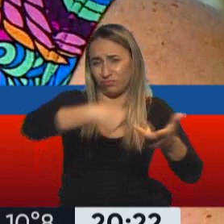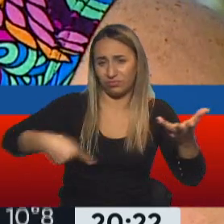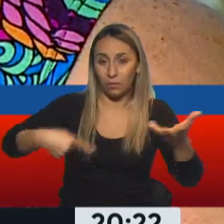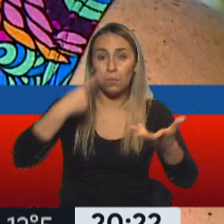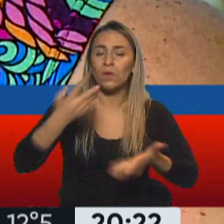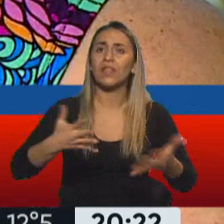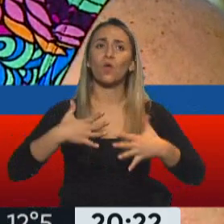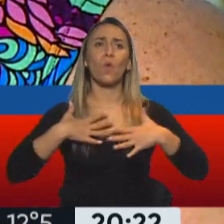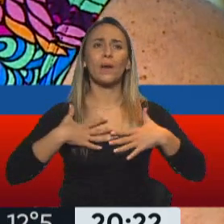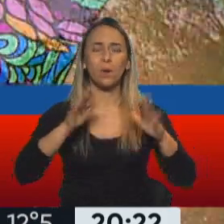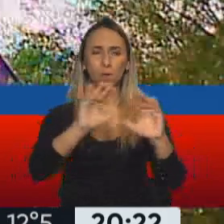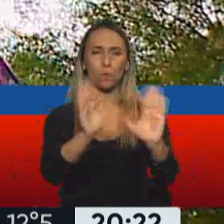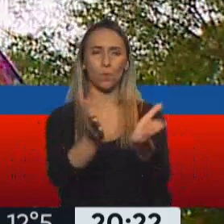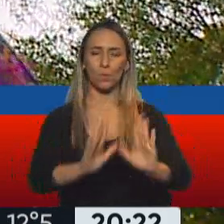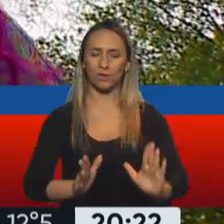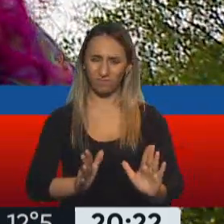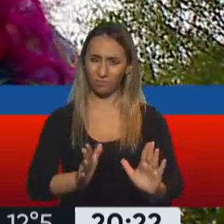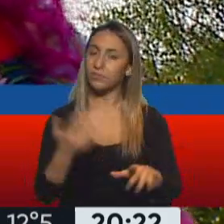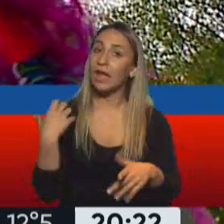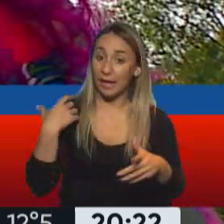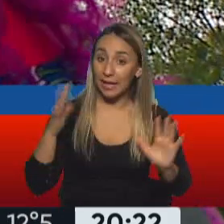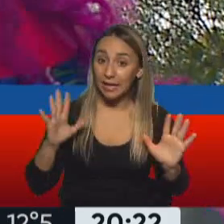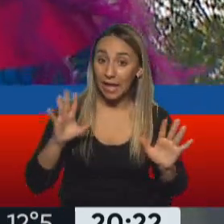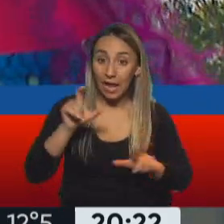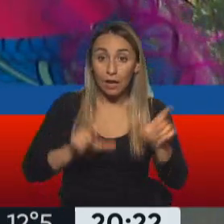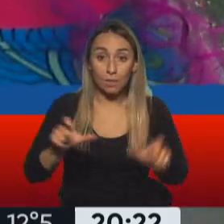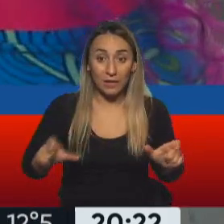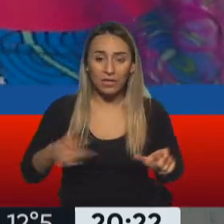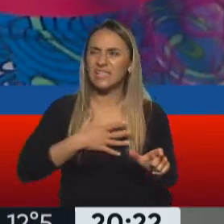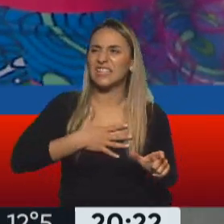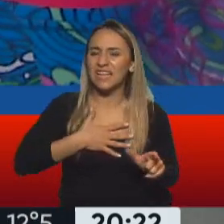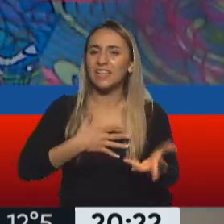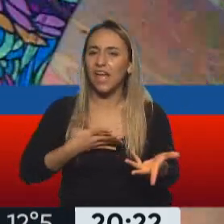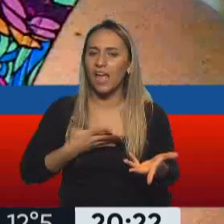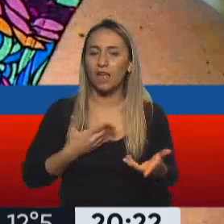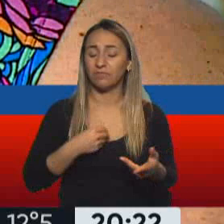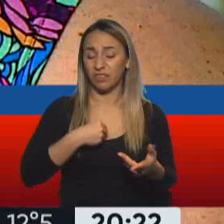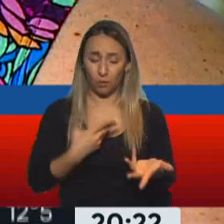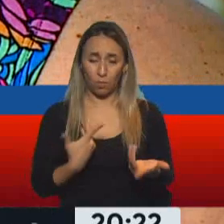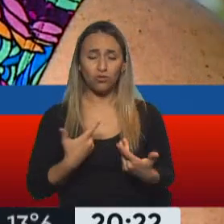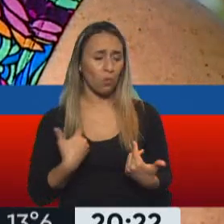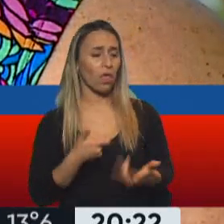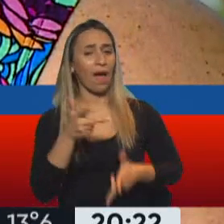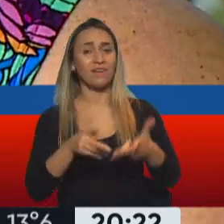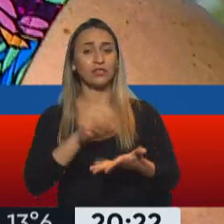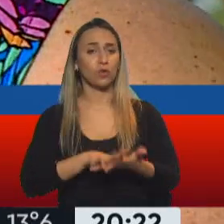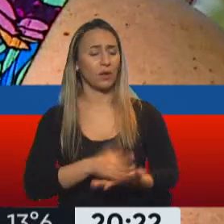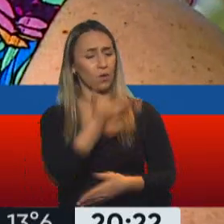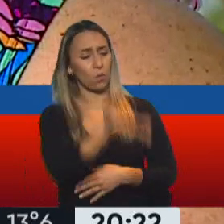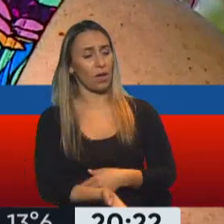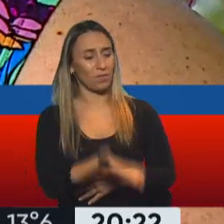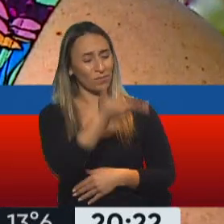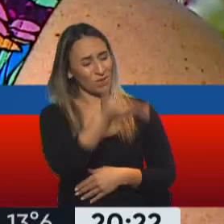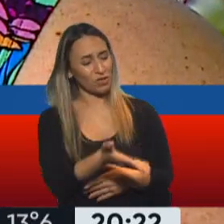la gente se siente como autorizada para hablar sobre el cuerpo si es una persona, se